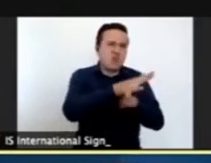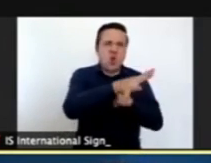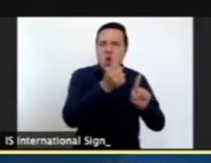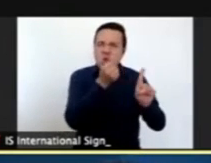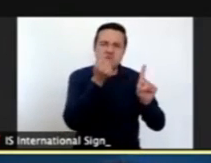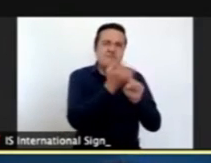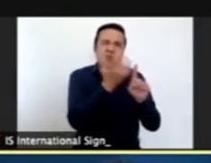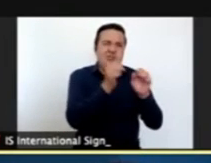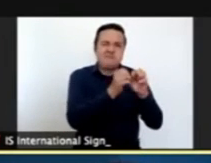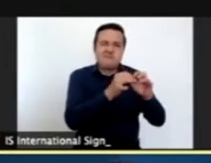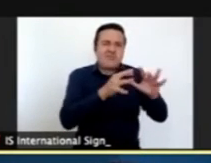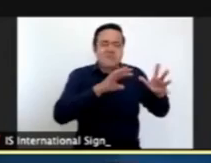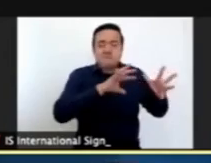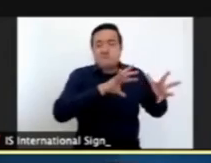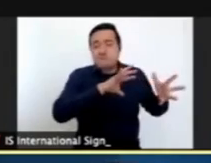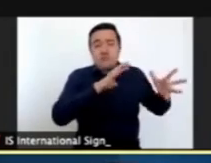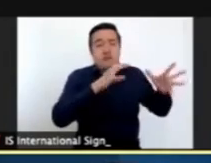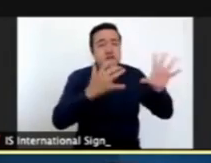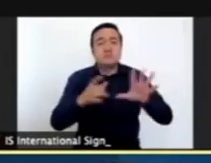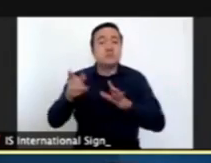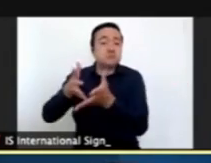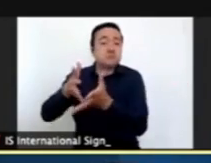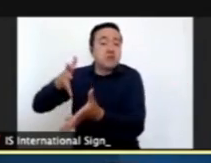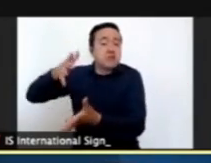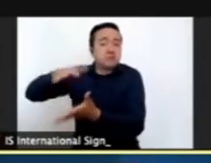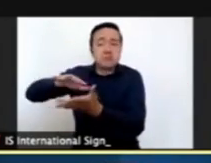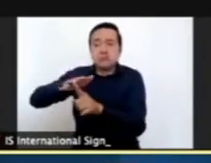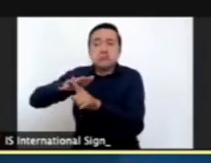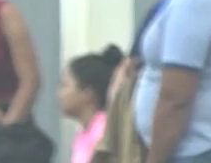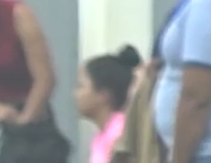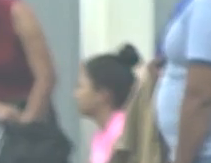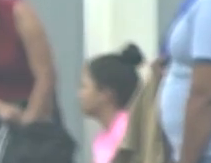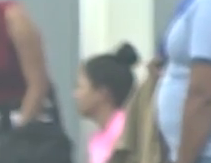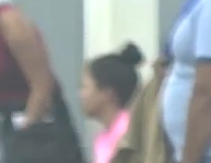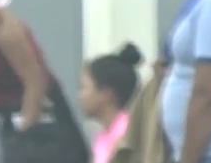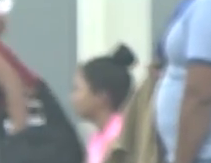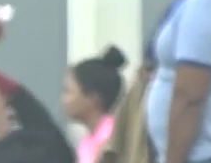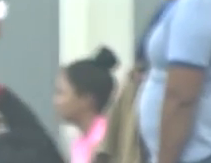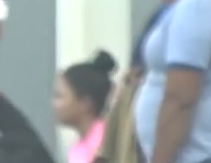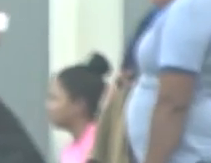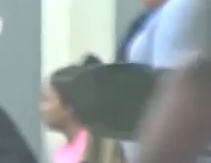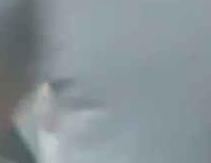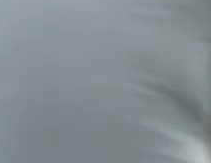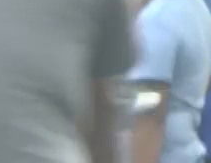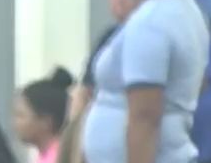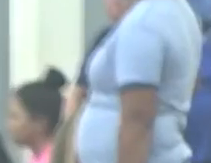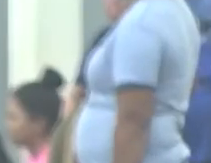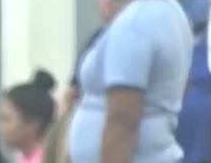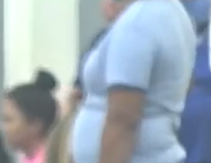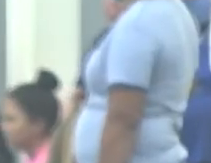en esos dos grupos en el contexto específico para noticias dulce en hyères altamirano